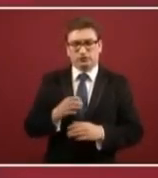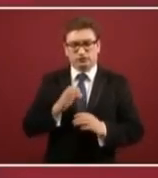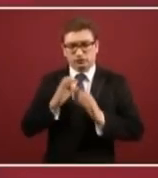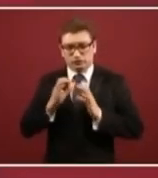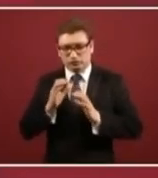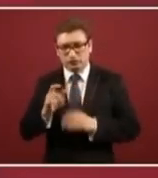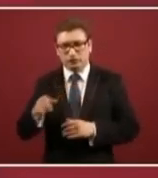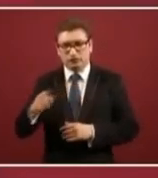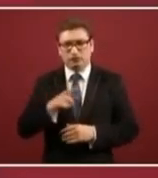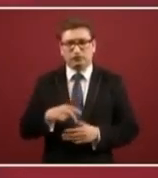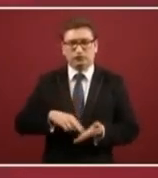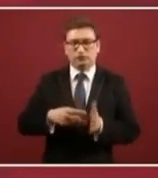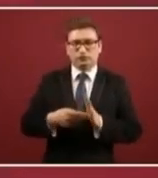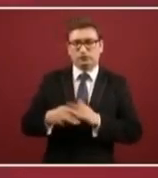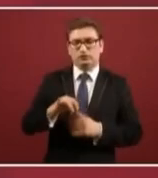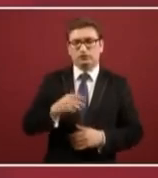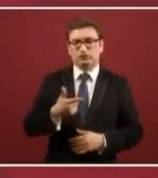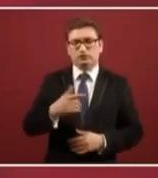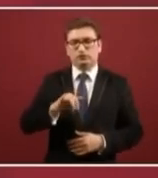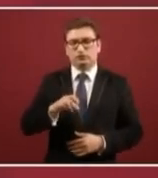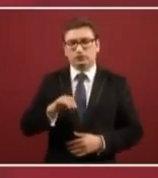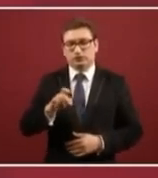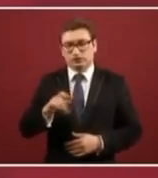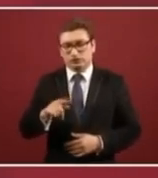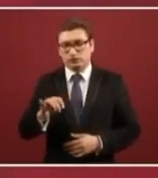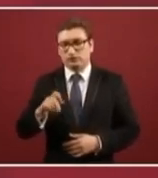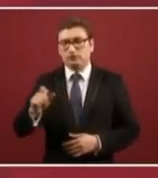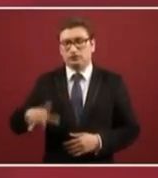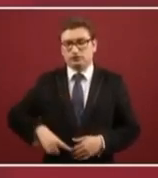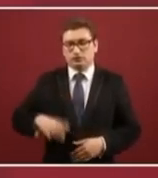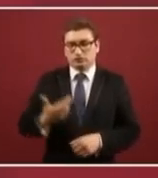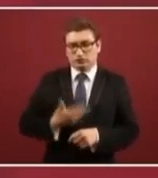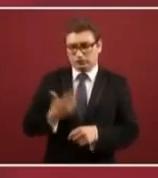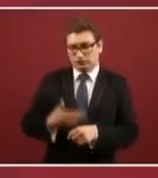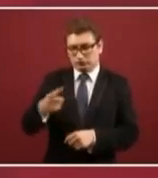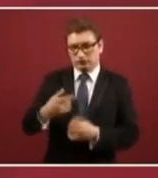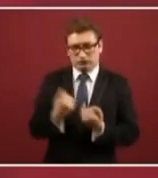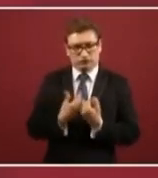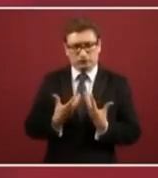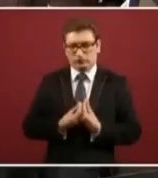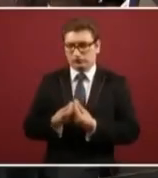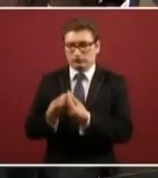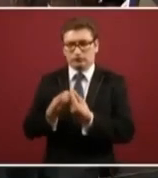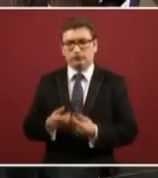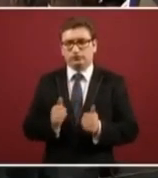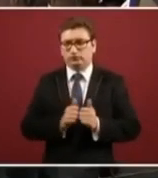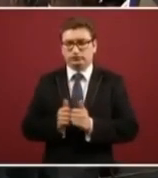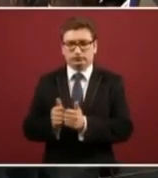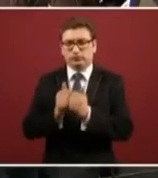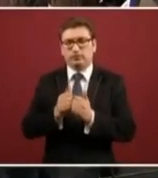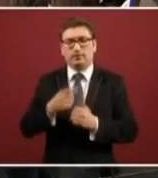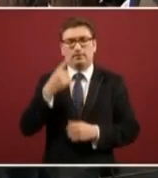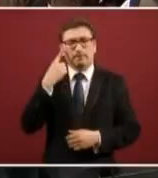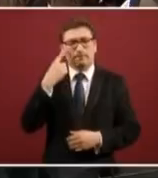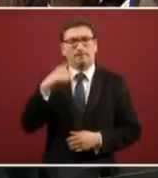Comunicaciones, el ingeniero Jiménez Espriu, y desde luego el gobernador, que nos va a acompañar